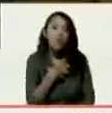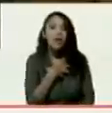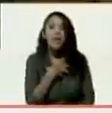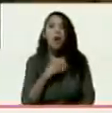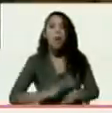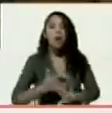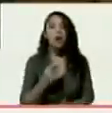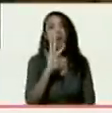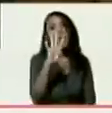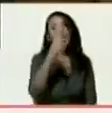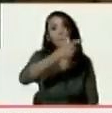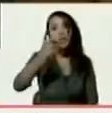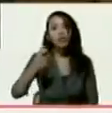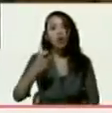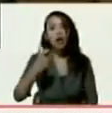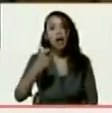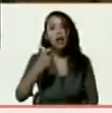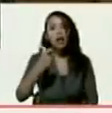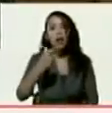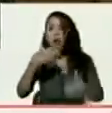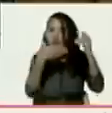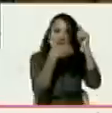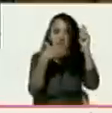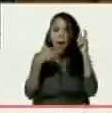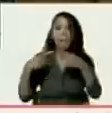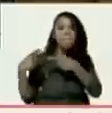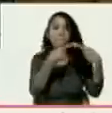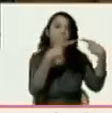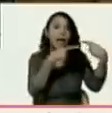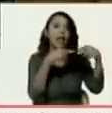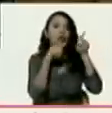4 mafiosos estén peleando entre ellos.